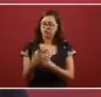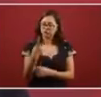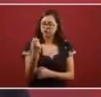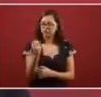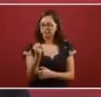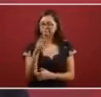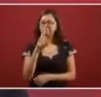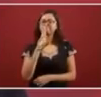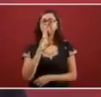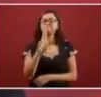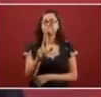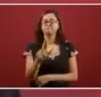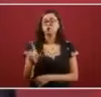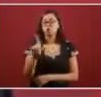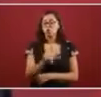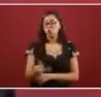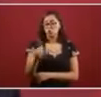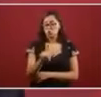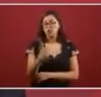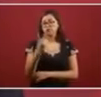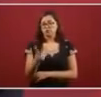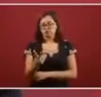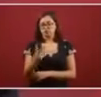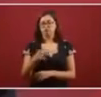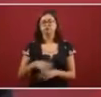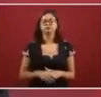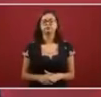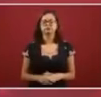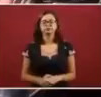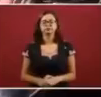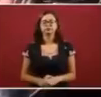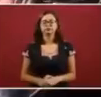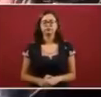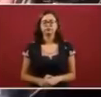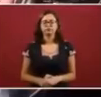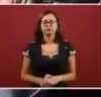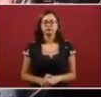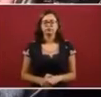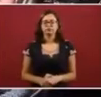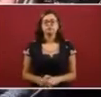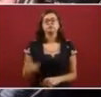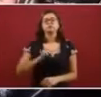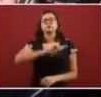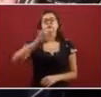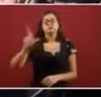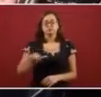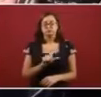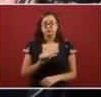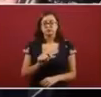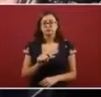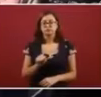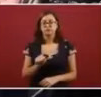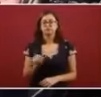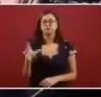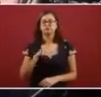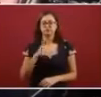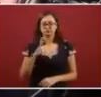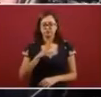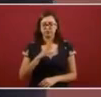para el lunes 2. Y posteriormente tengo una reunión con los padres de